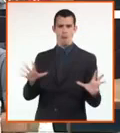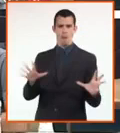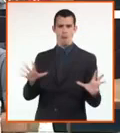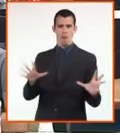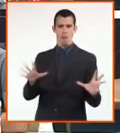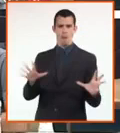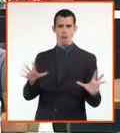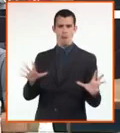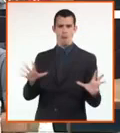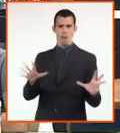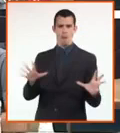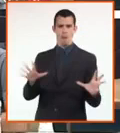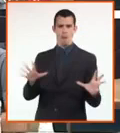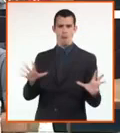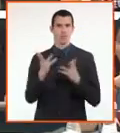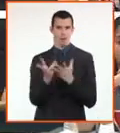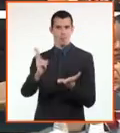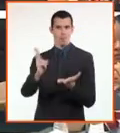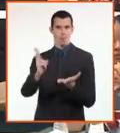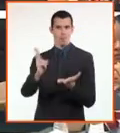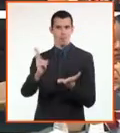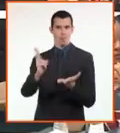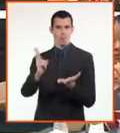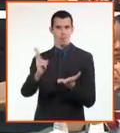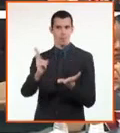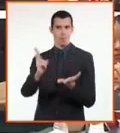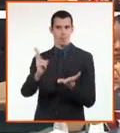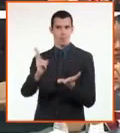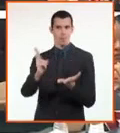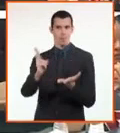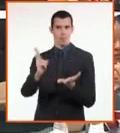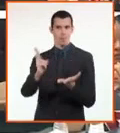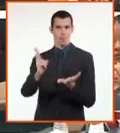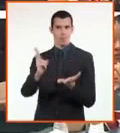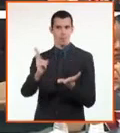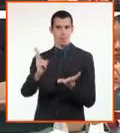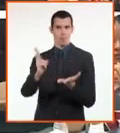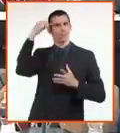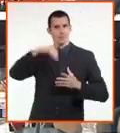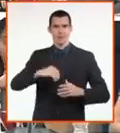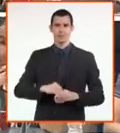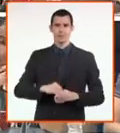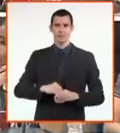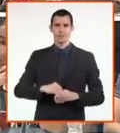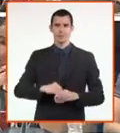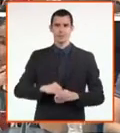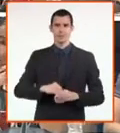ubicar en la estrategia post-Congreso la actualización del documento rector de la FEU con